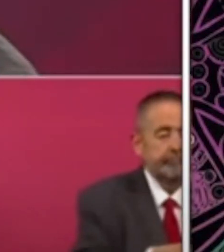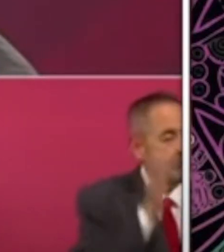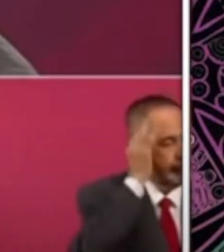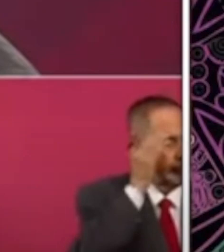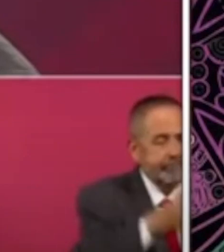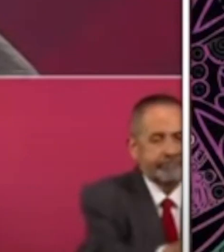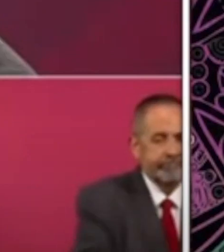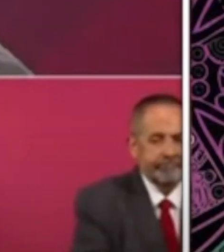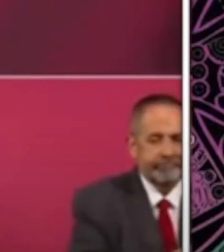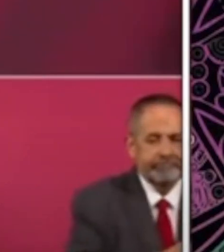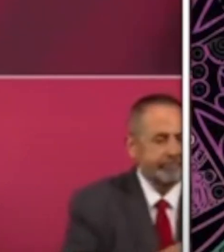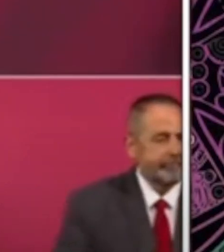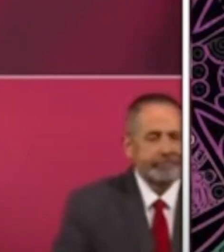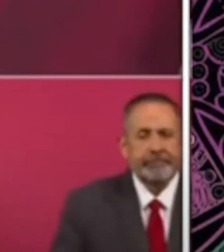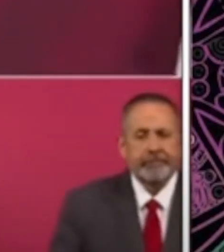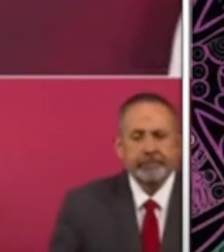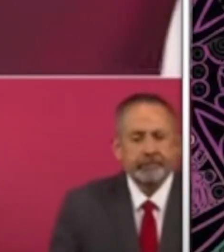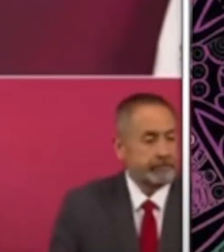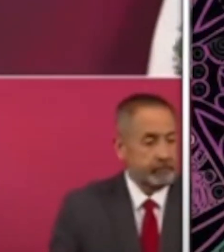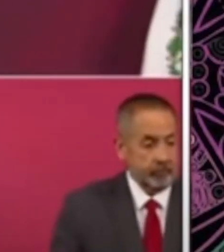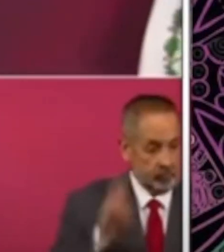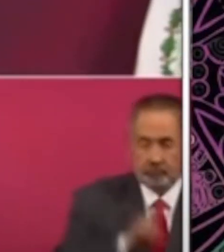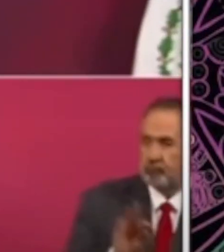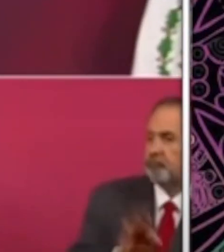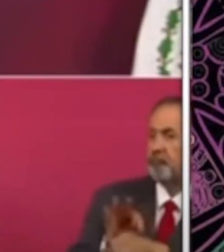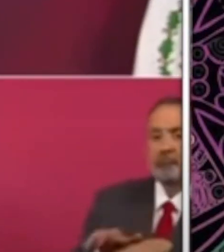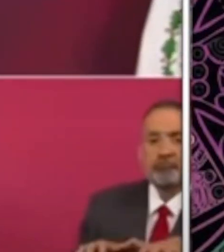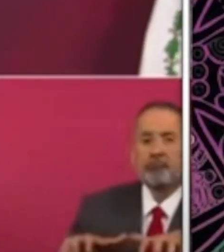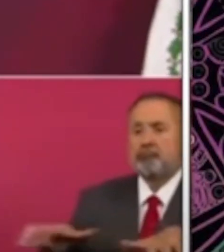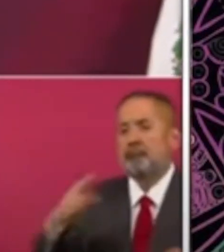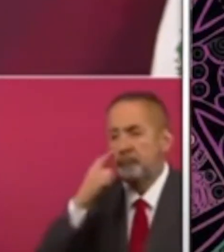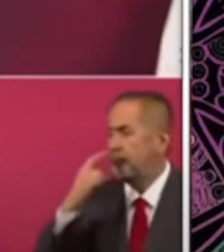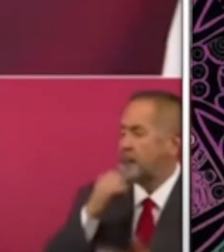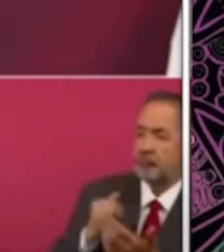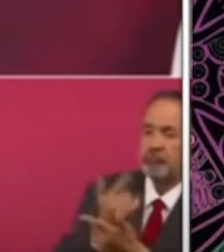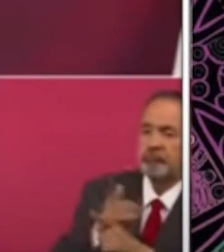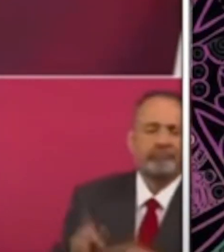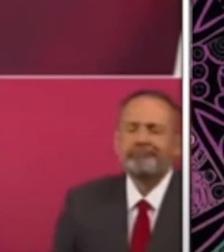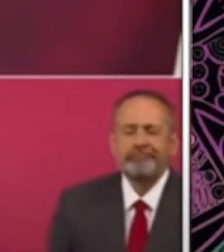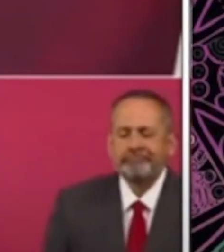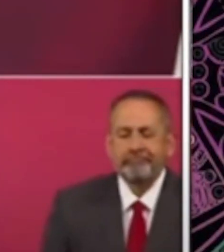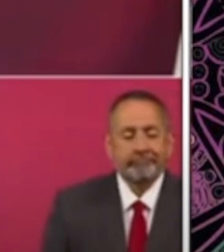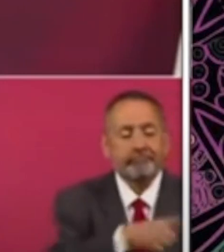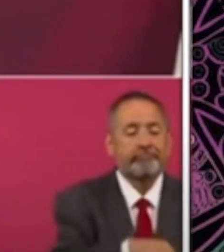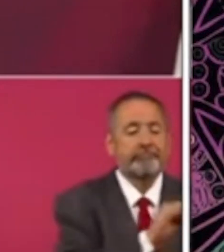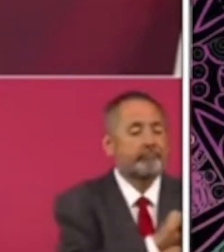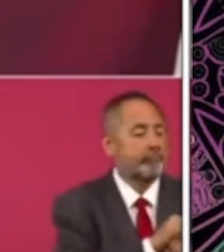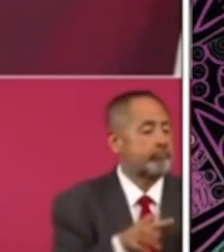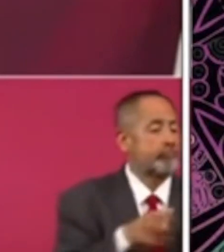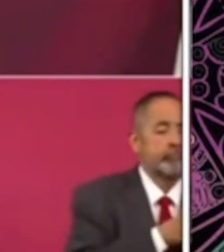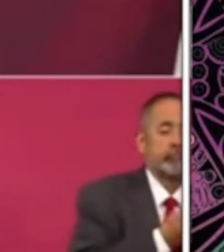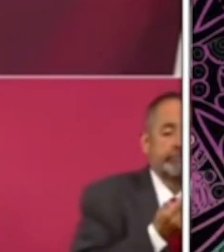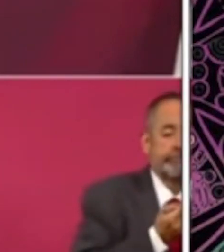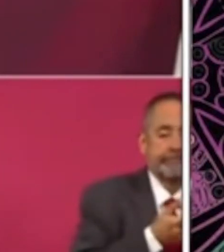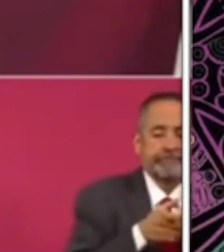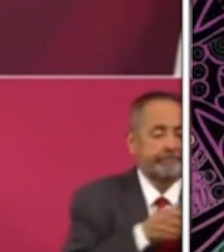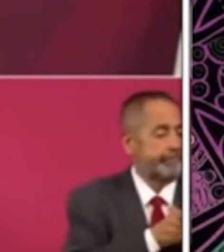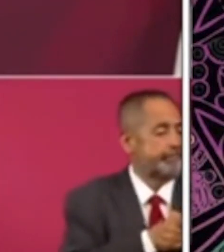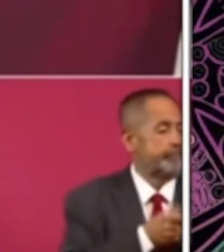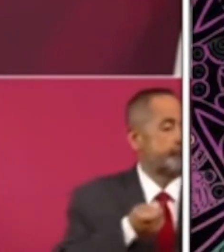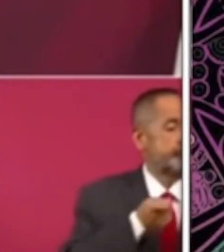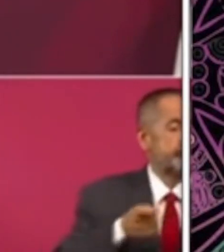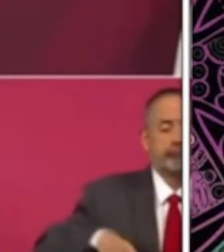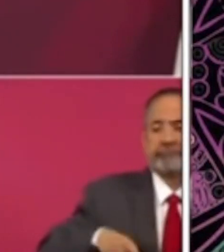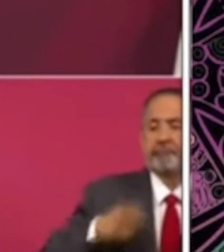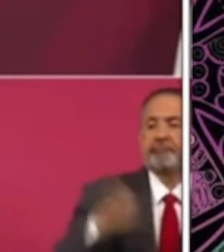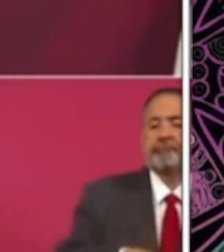Ellos no defienden la democracia, defienden la oligarquía, el gobierno de